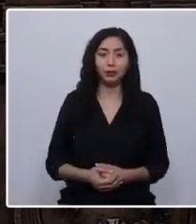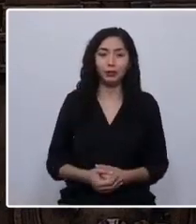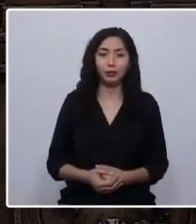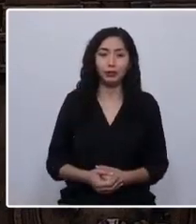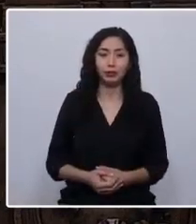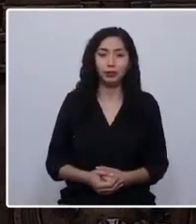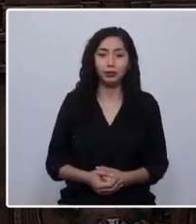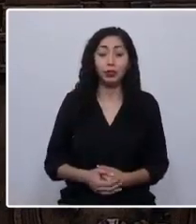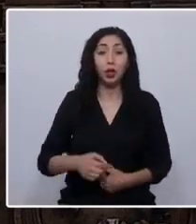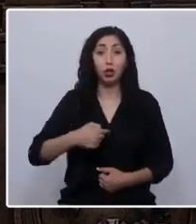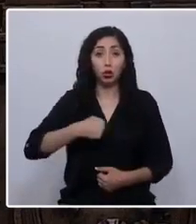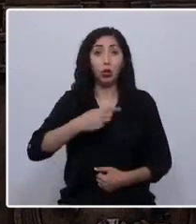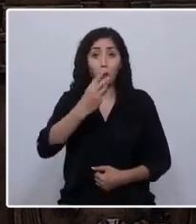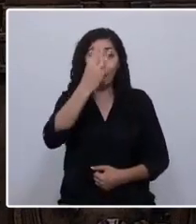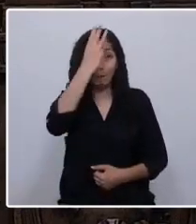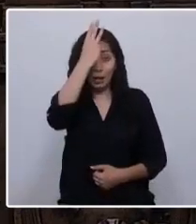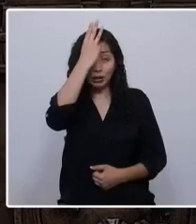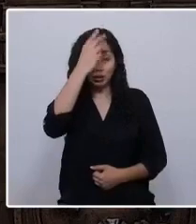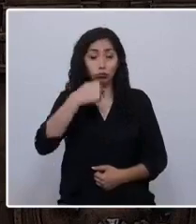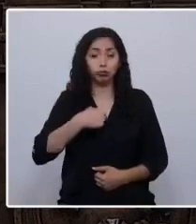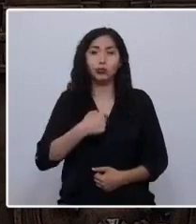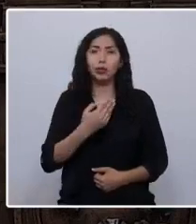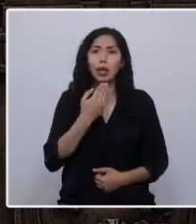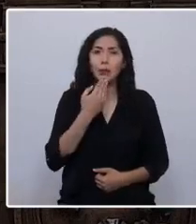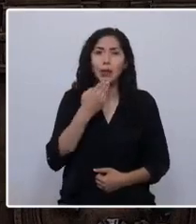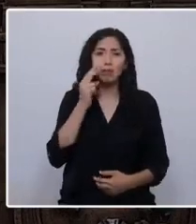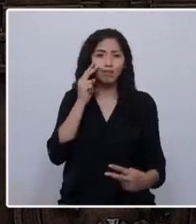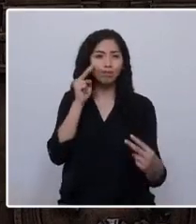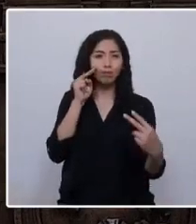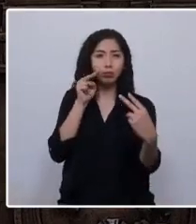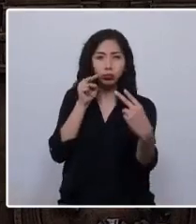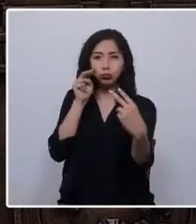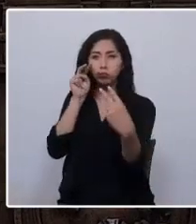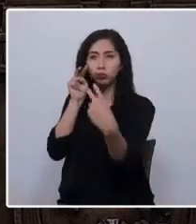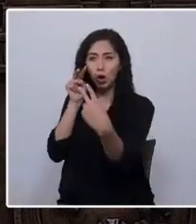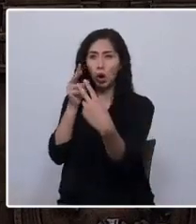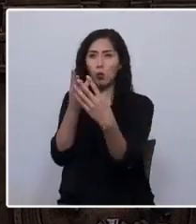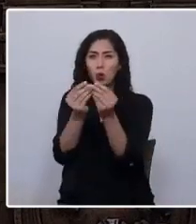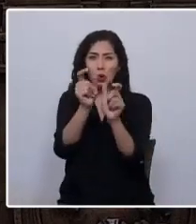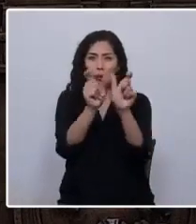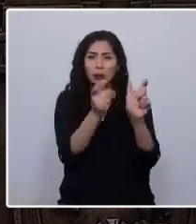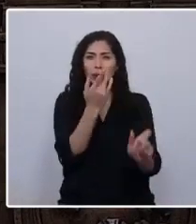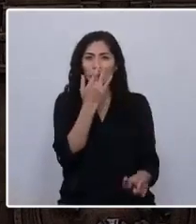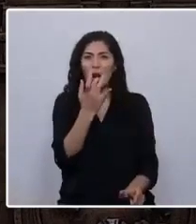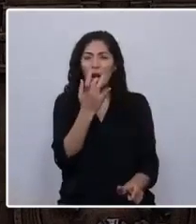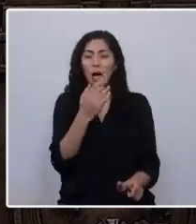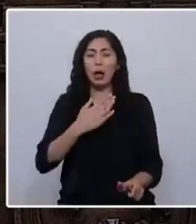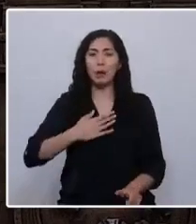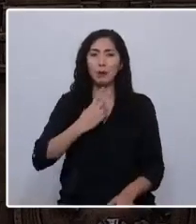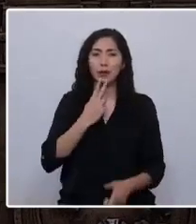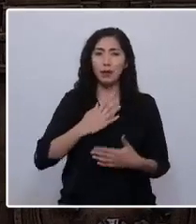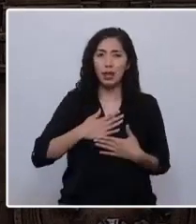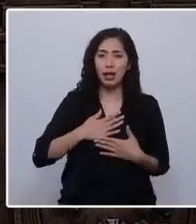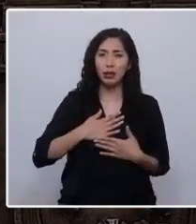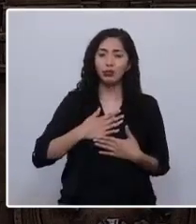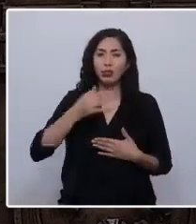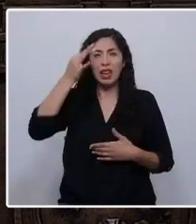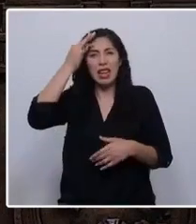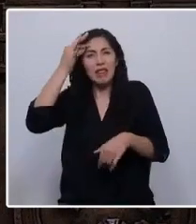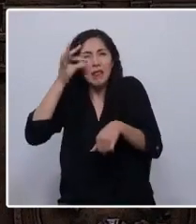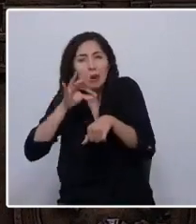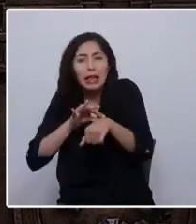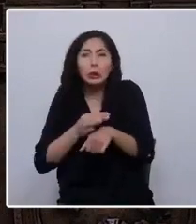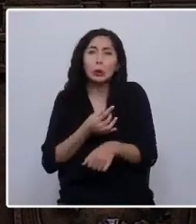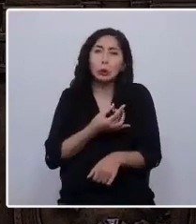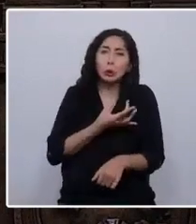Como machi también, he tenido que mirar a los ojos a muchos monstruos durante la vida. Enfermedades,